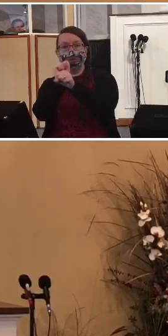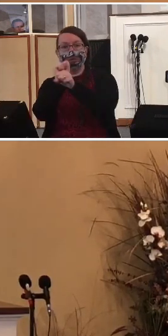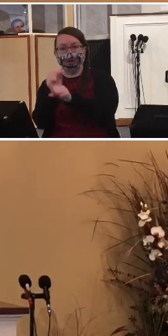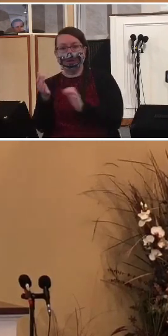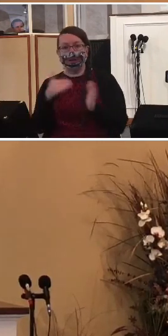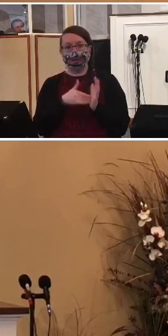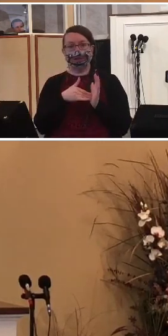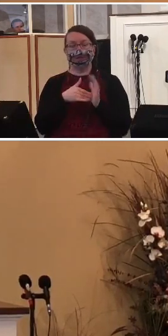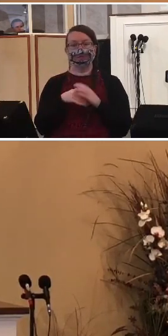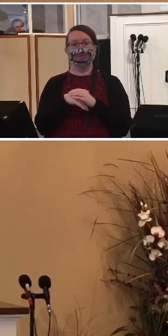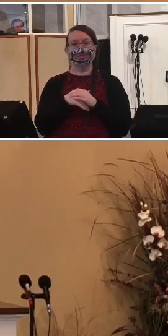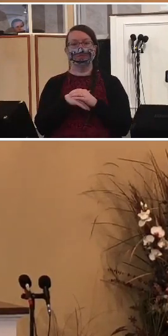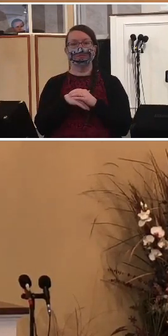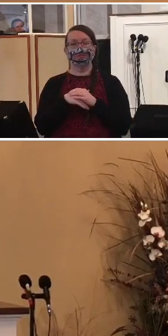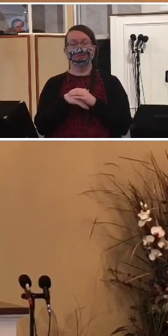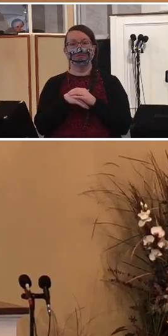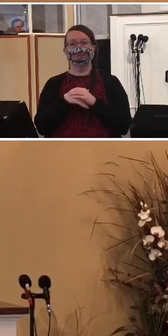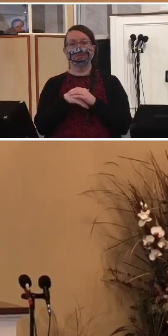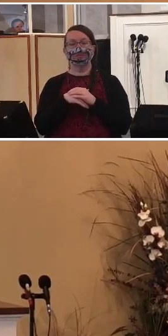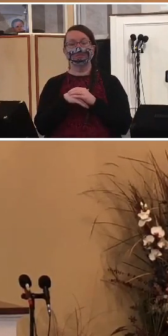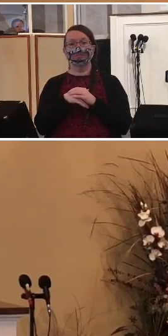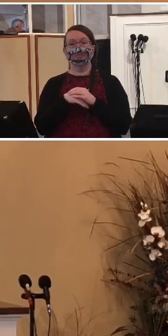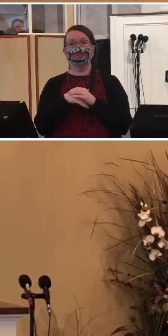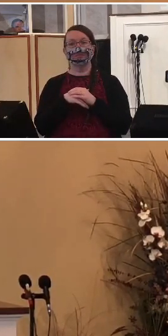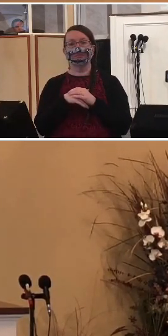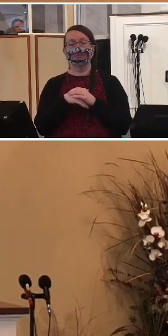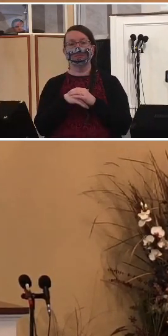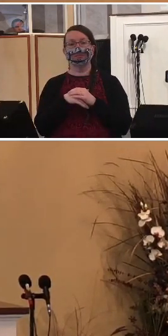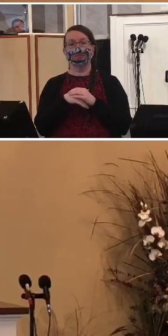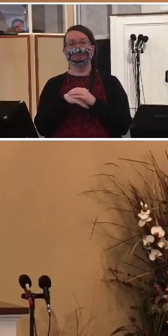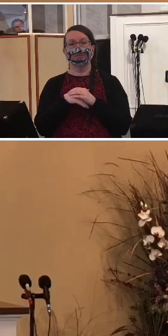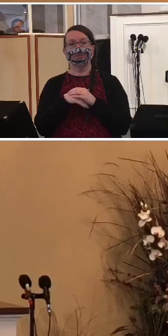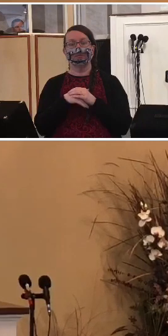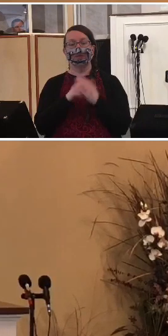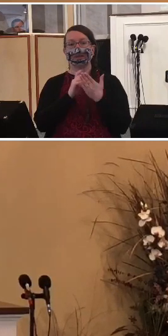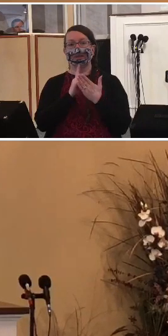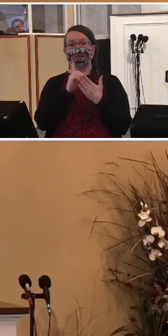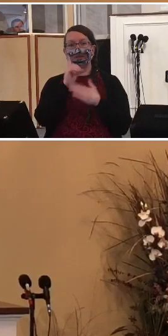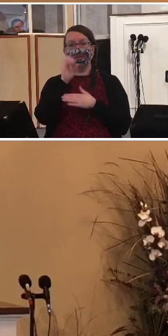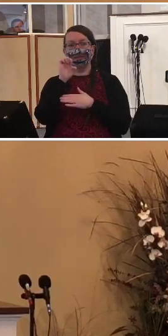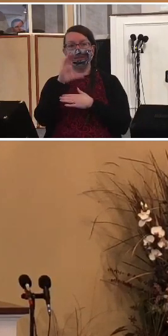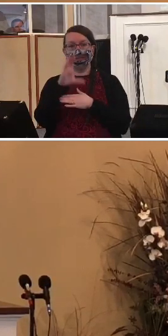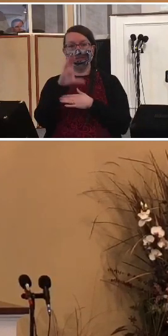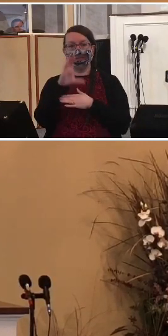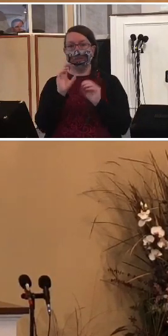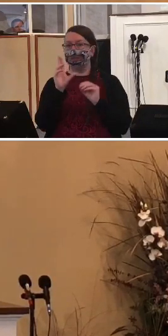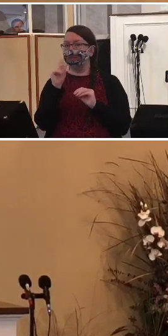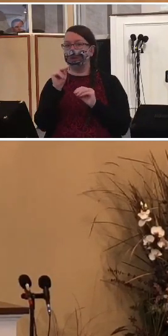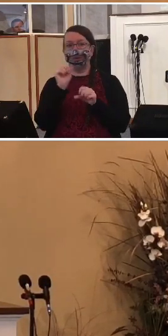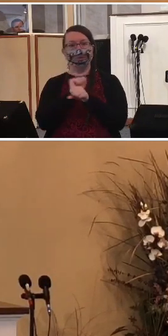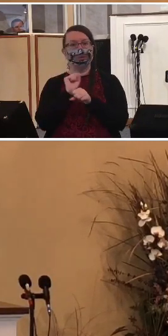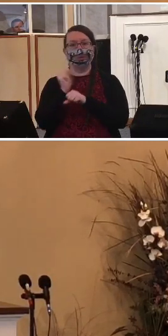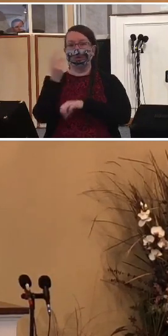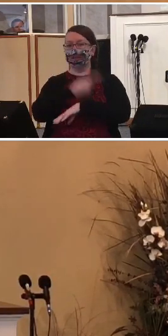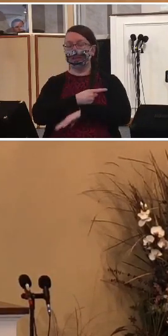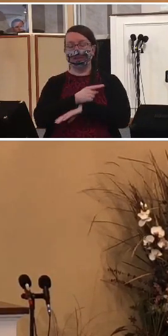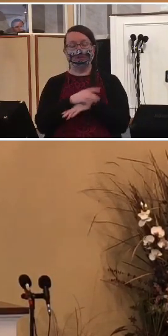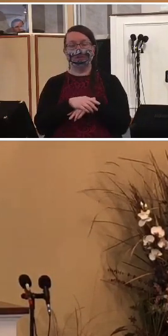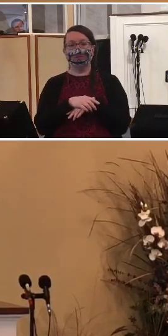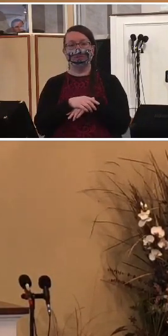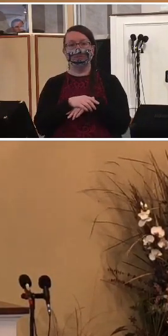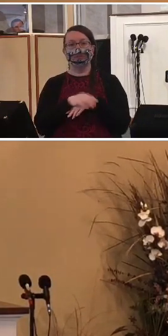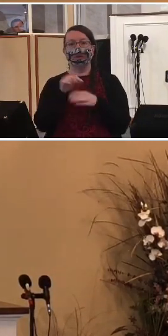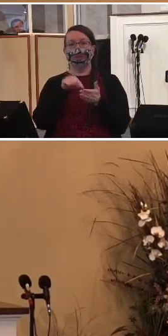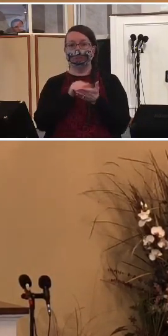esas cosas. Pero no va a haber día de trabajo los sábados en diciembre. Amén. Esta semana